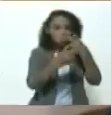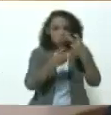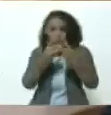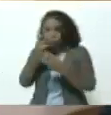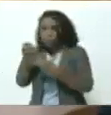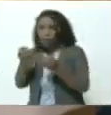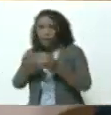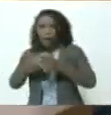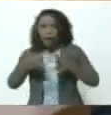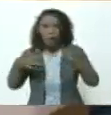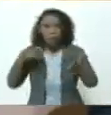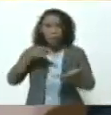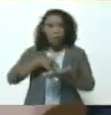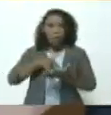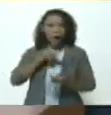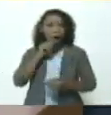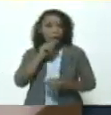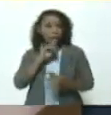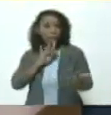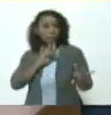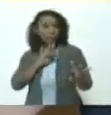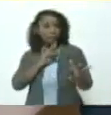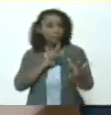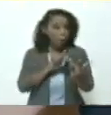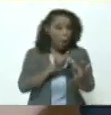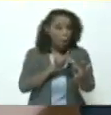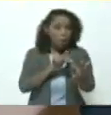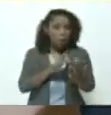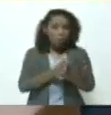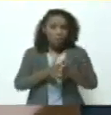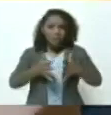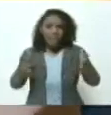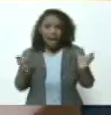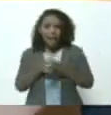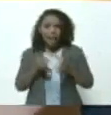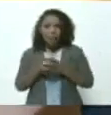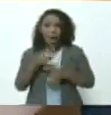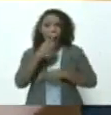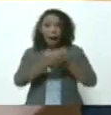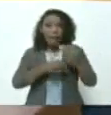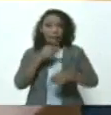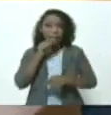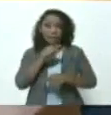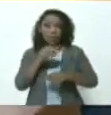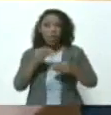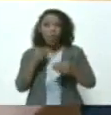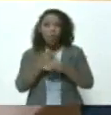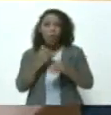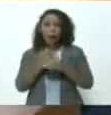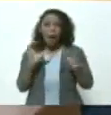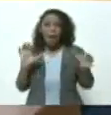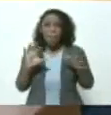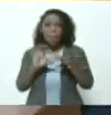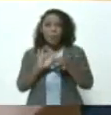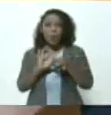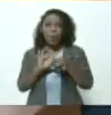campo de Carabobo, ahí nos conectamos todos como un gran equipo y hubo unión. En ese